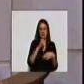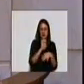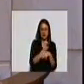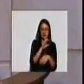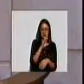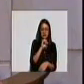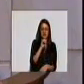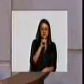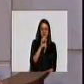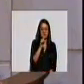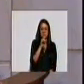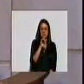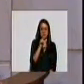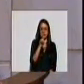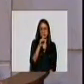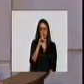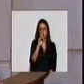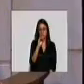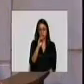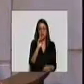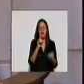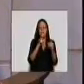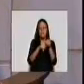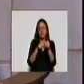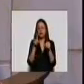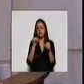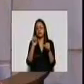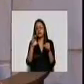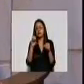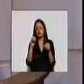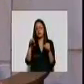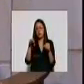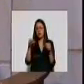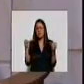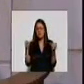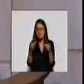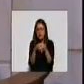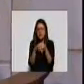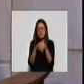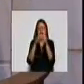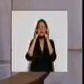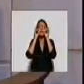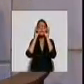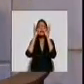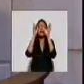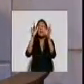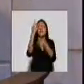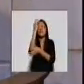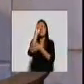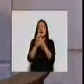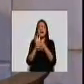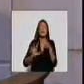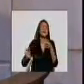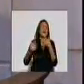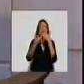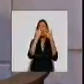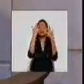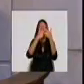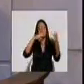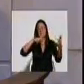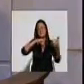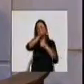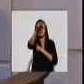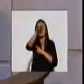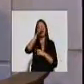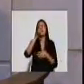donde se agrupó, digamos, SaludCop, es tan grave que podría arrastrar a una crisis a todo el sistema. Esta es